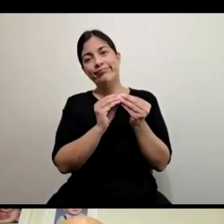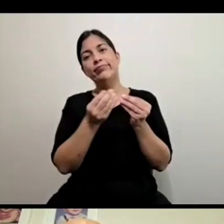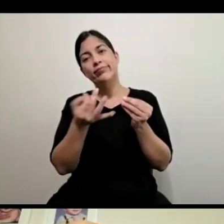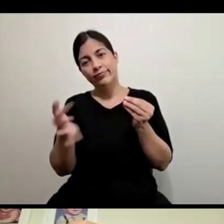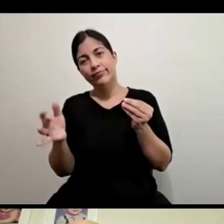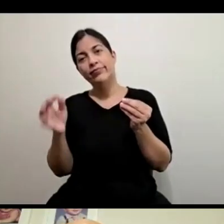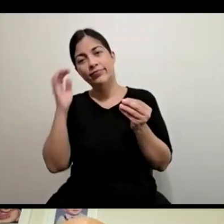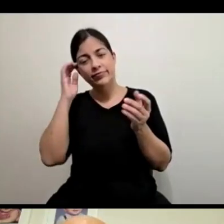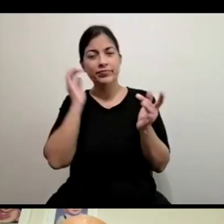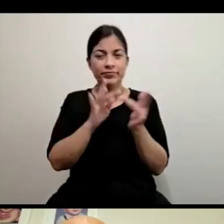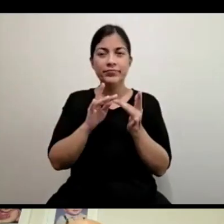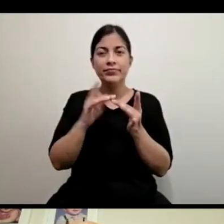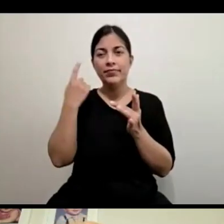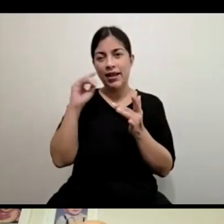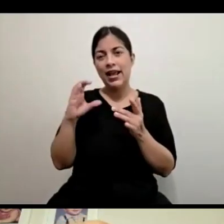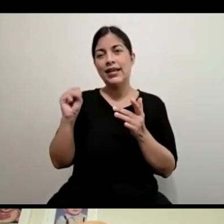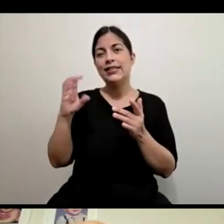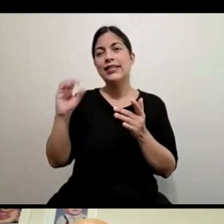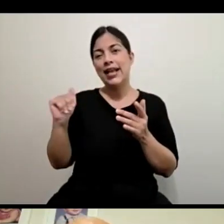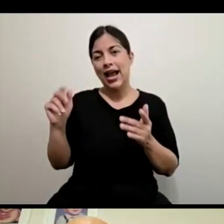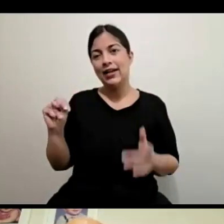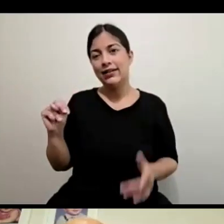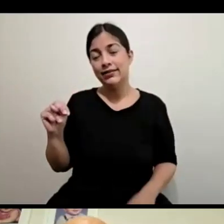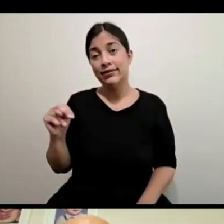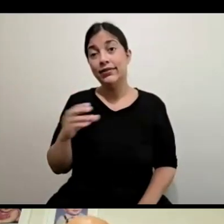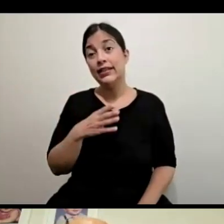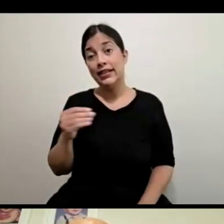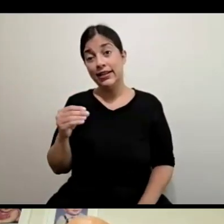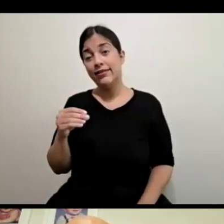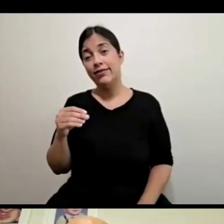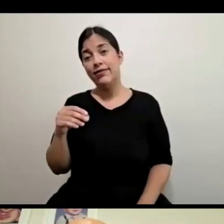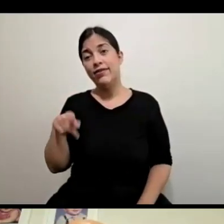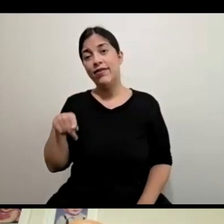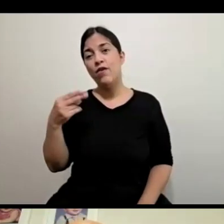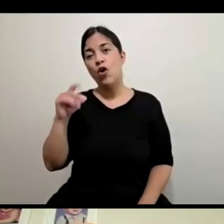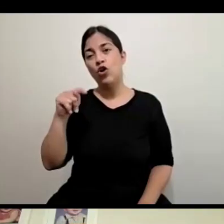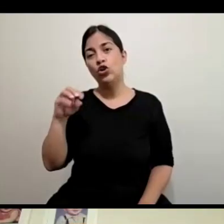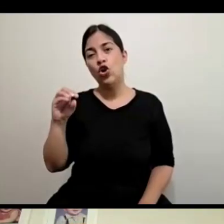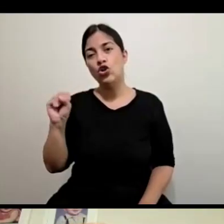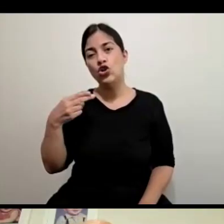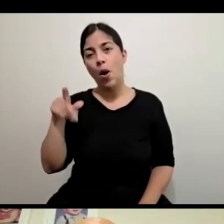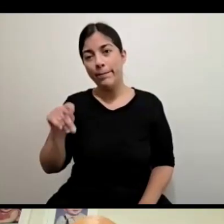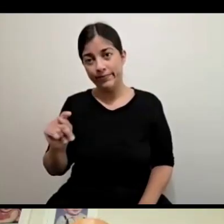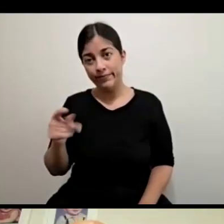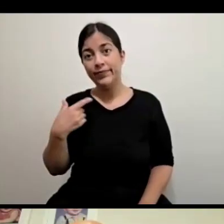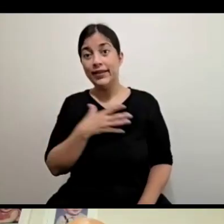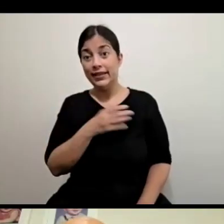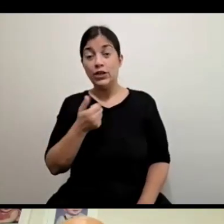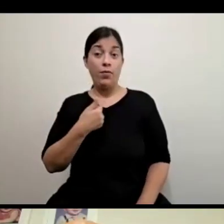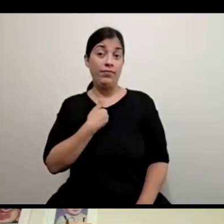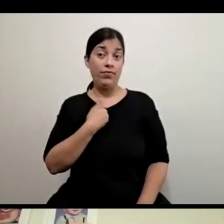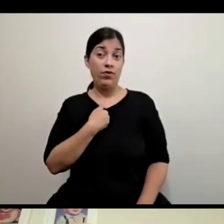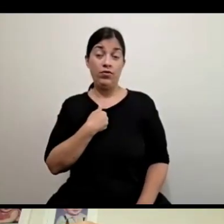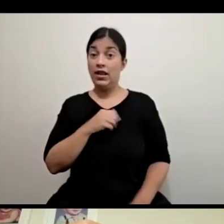otros y llevarlos a scan y ponerlos en Photoshop y revisualizarlos. Yo con mis propias manos, nadie